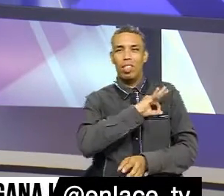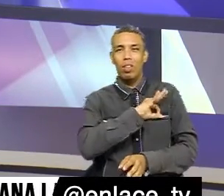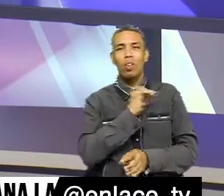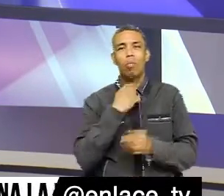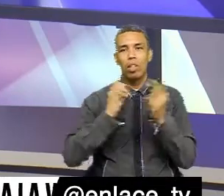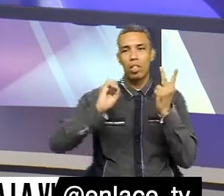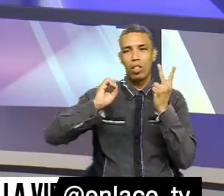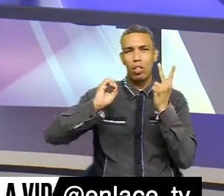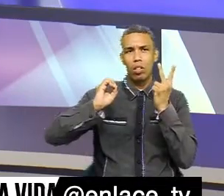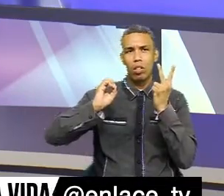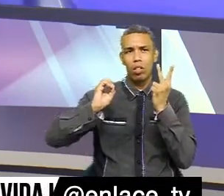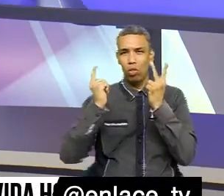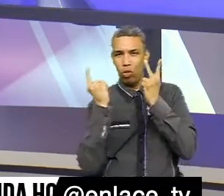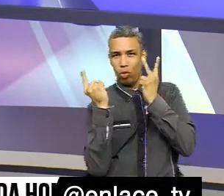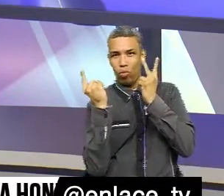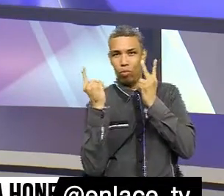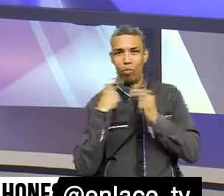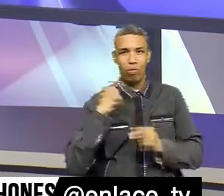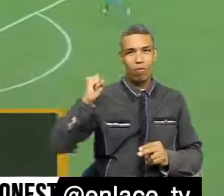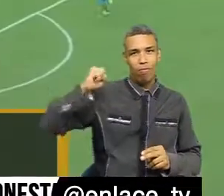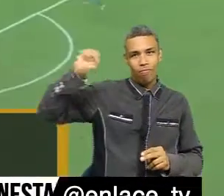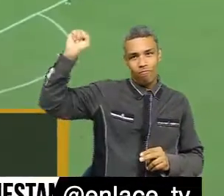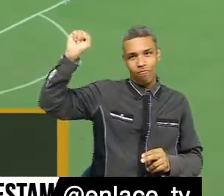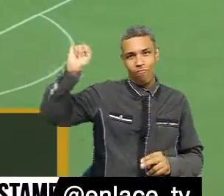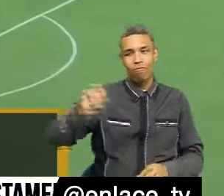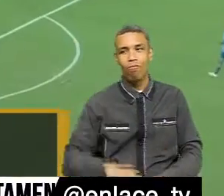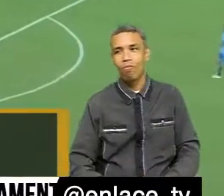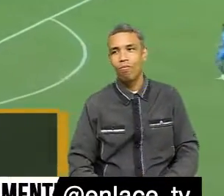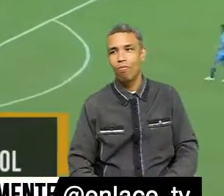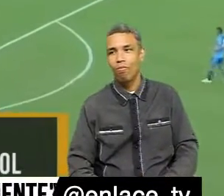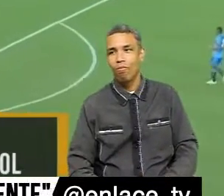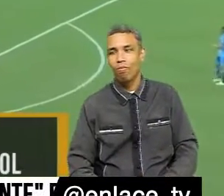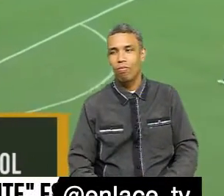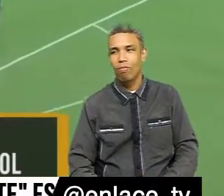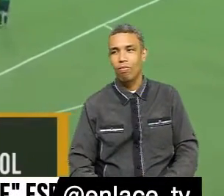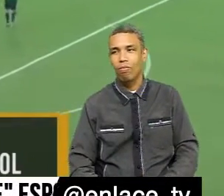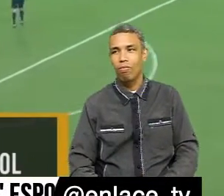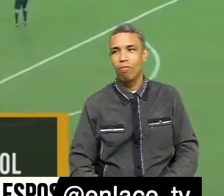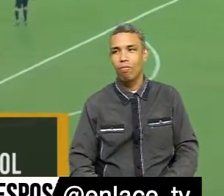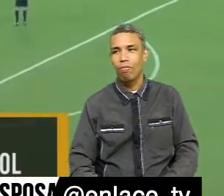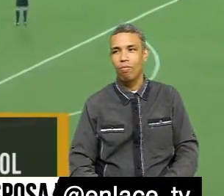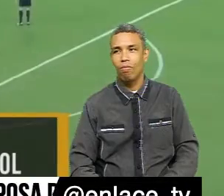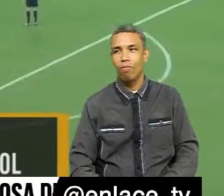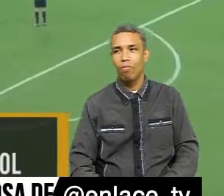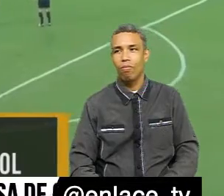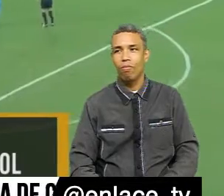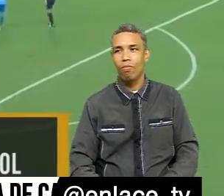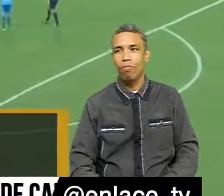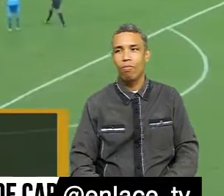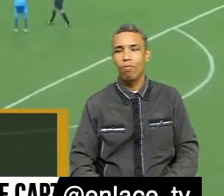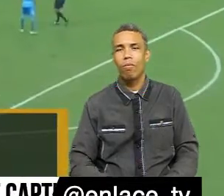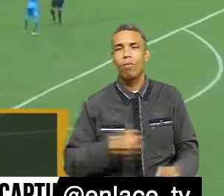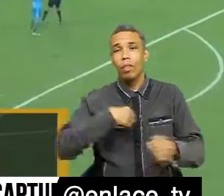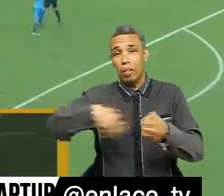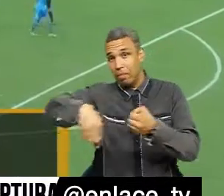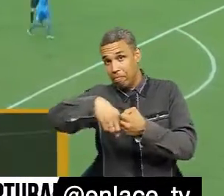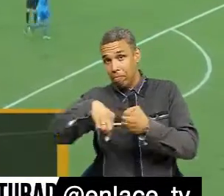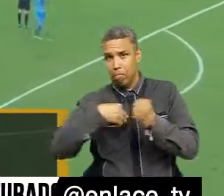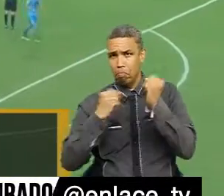Córdoba en el estadio Daniel Villa Zapata. Luego de este resultado con los felinos, el asistente técnico del Once Aurinegro habló